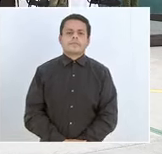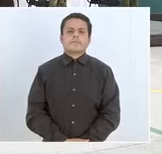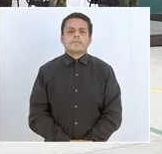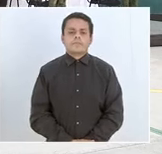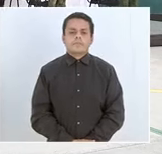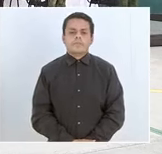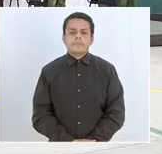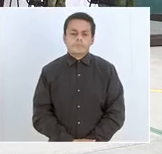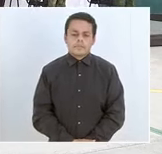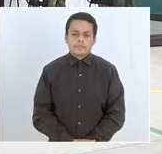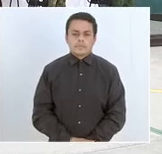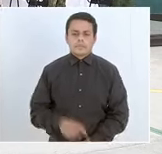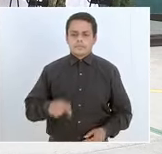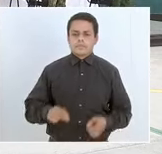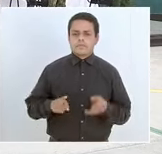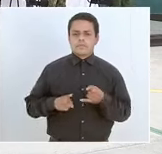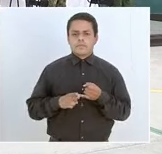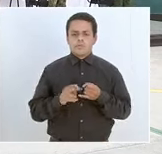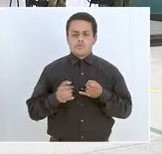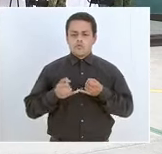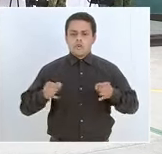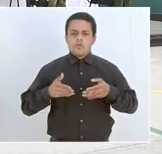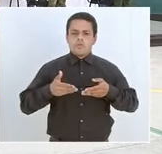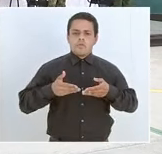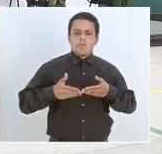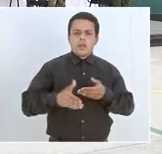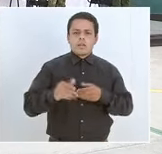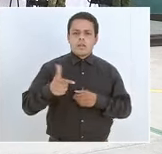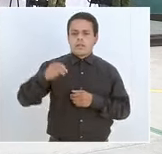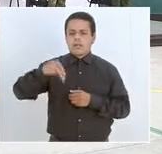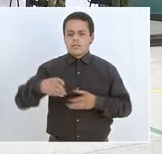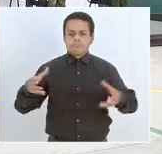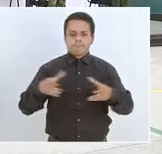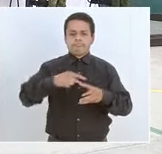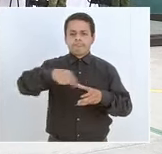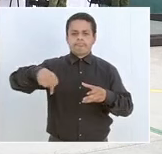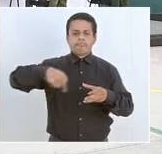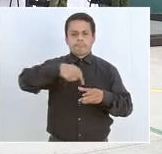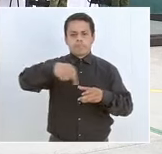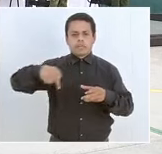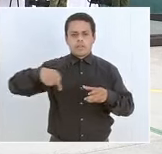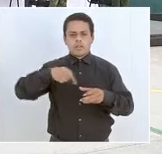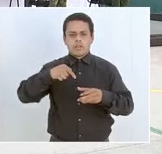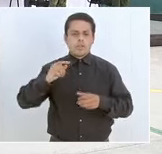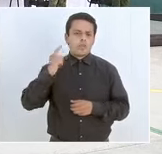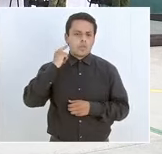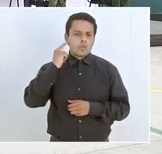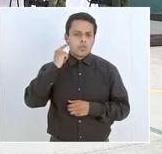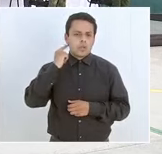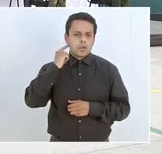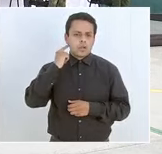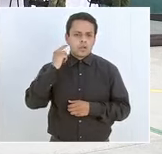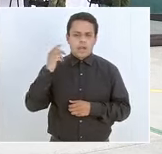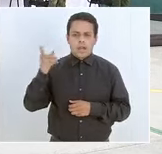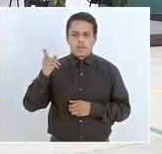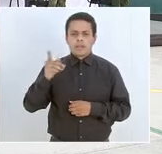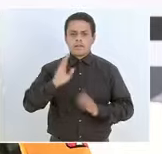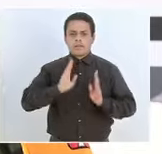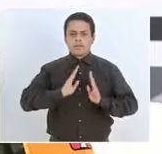Con motivo de la inauguración de las instalaciones de la Guardia Nacional, escuchemos el toque militar 3 de